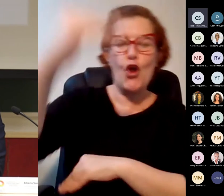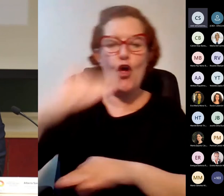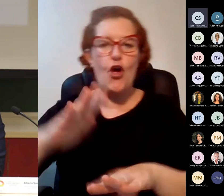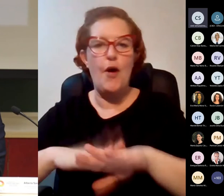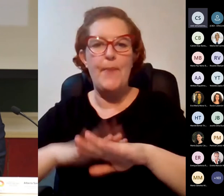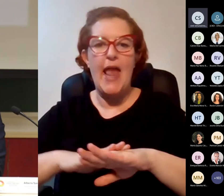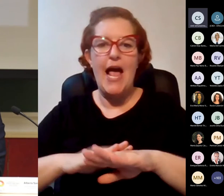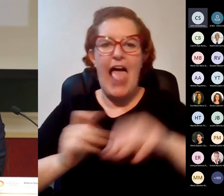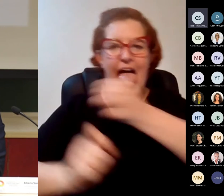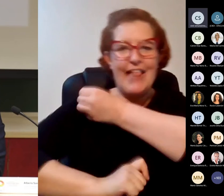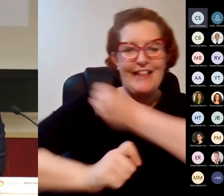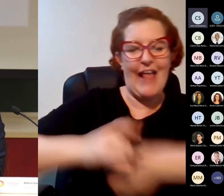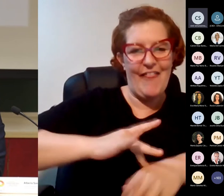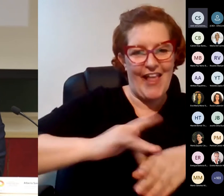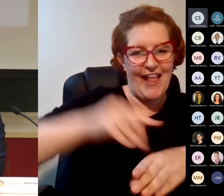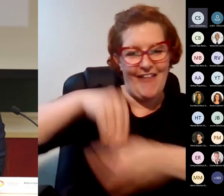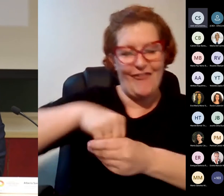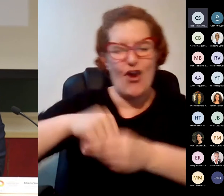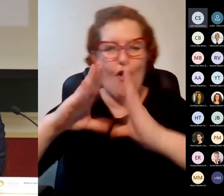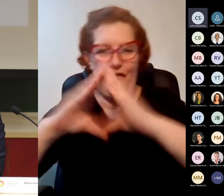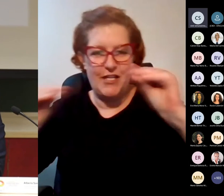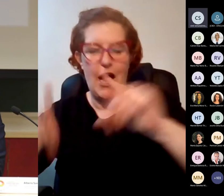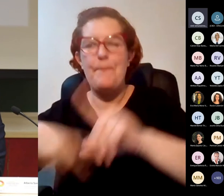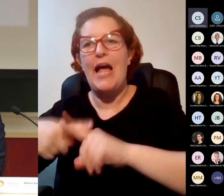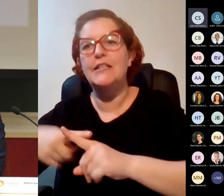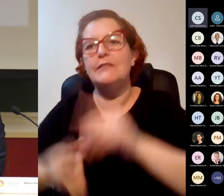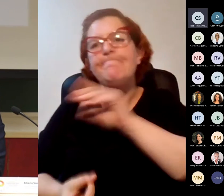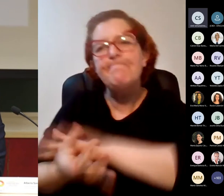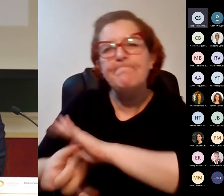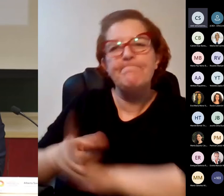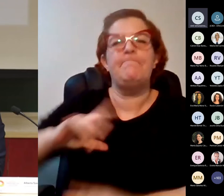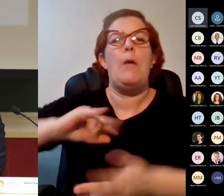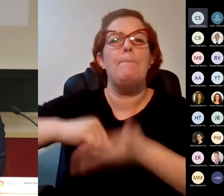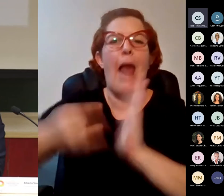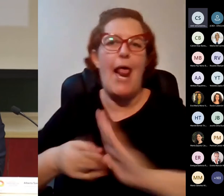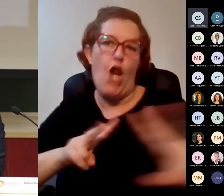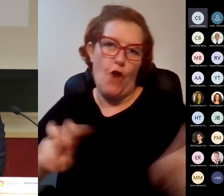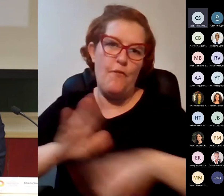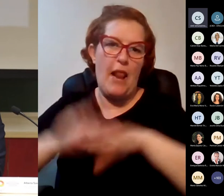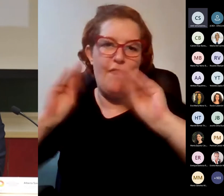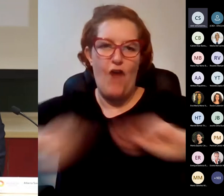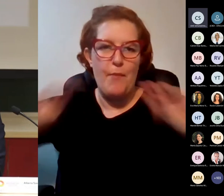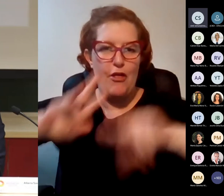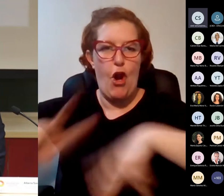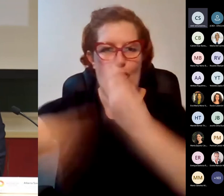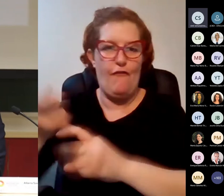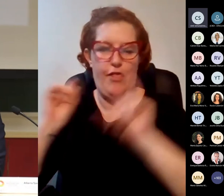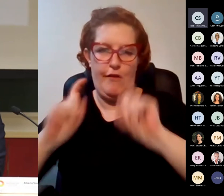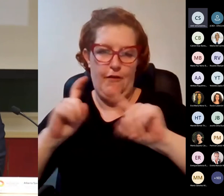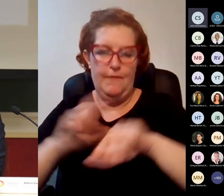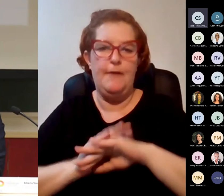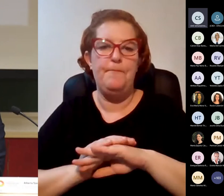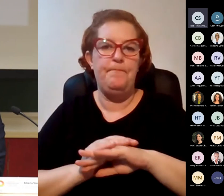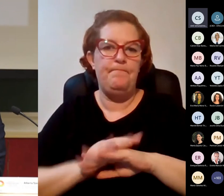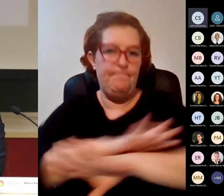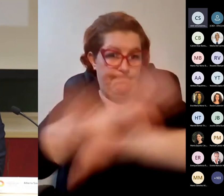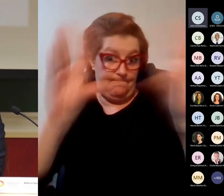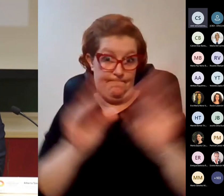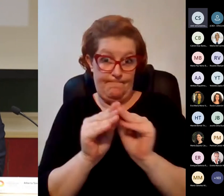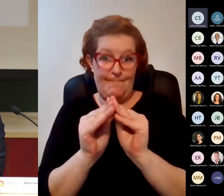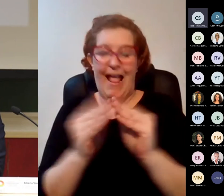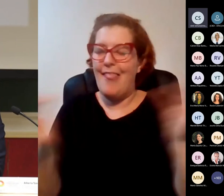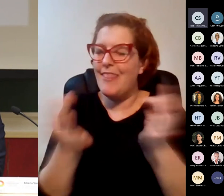de la universidad y su nueva dimensión de los planes de formación e innovación educativa en definitiva debemos ser capaces de aunar